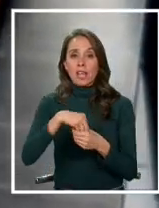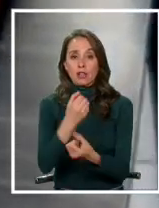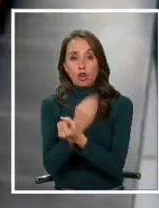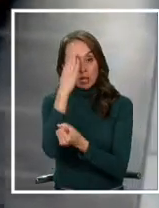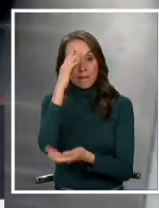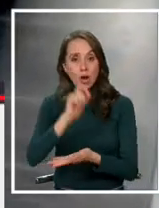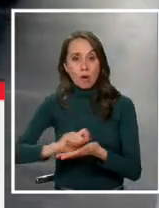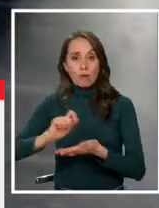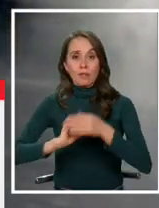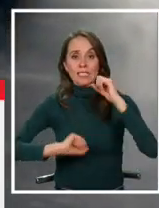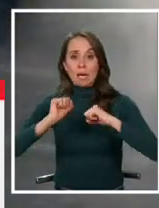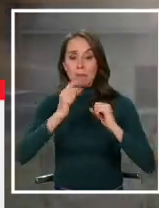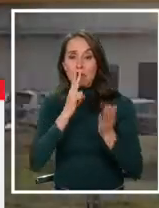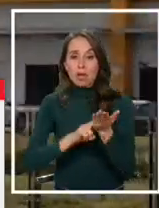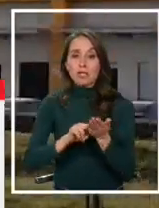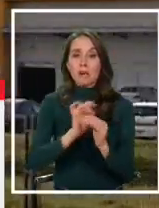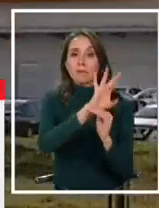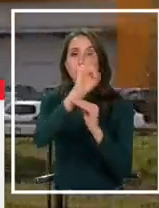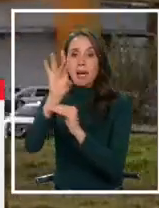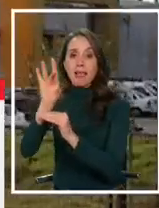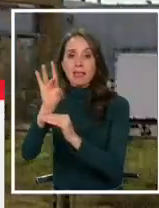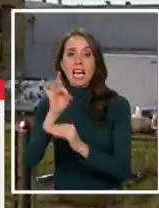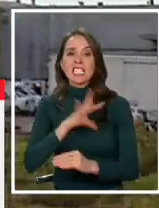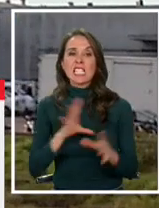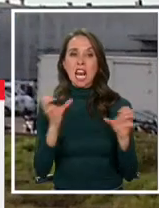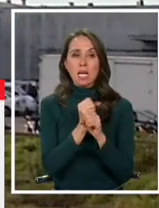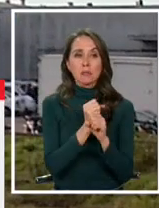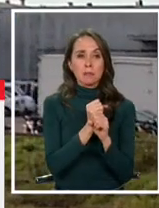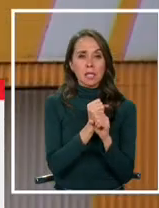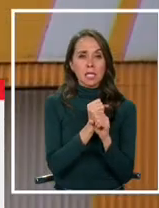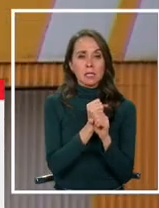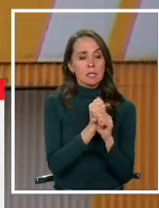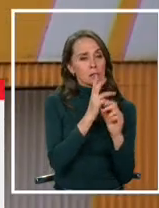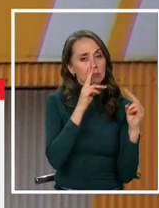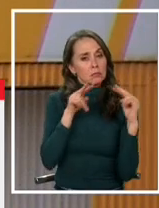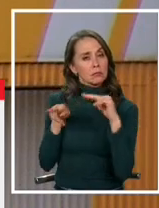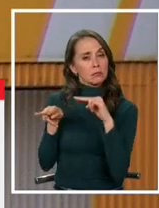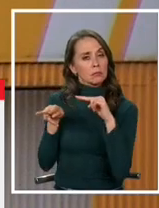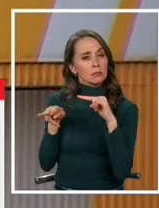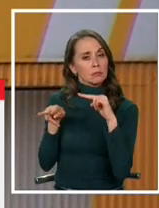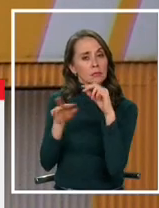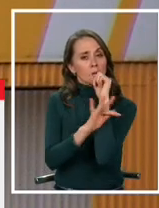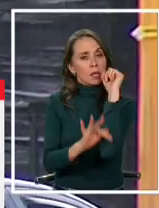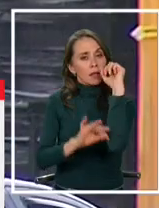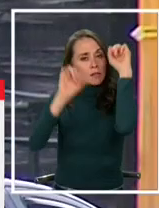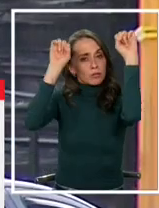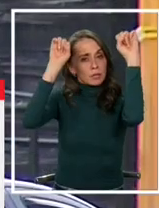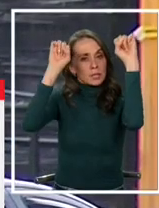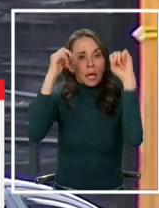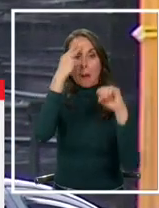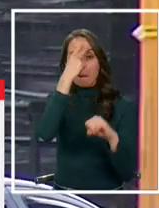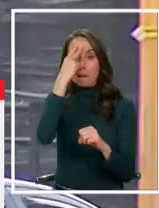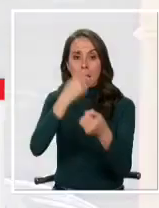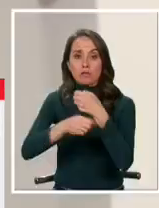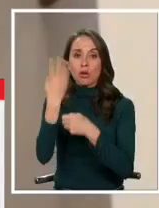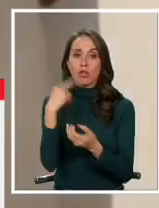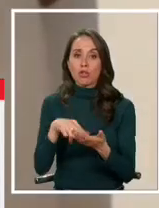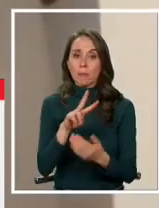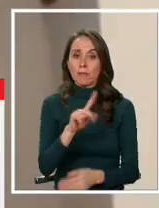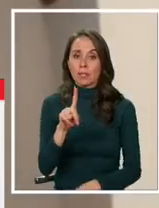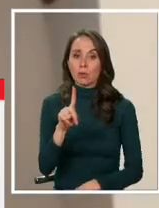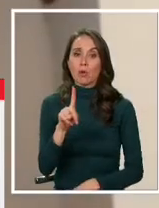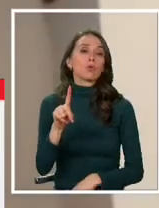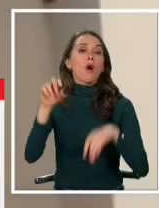una oficina de la empresa de encomiendas chile Express captó la atención del Ministerio Público desde marzo del año 202